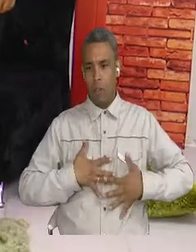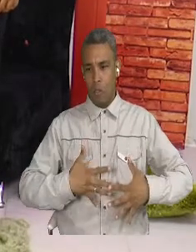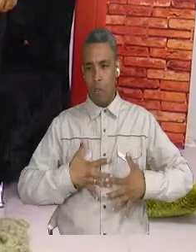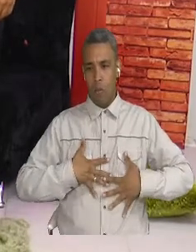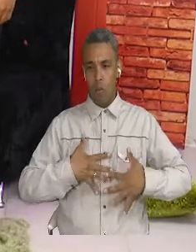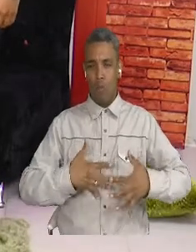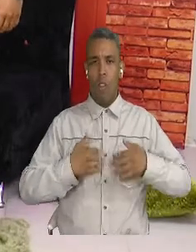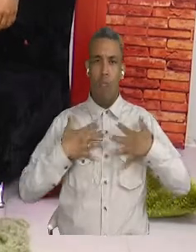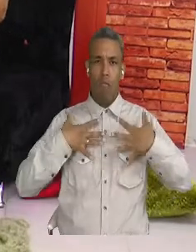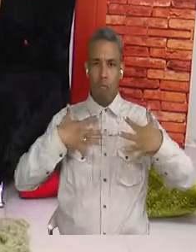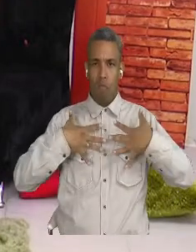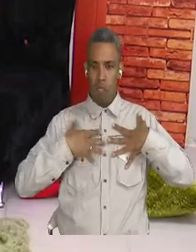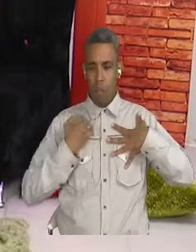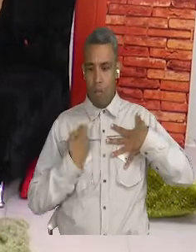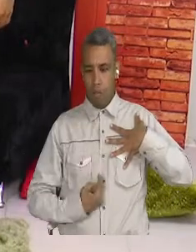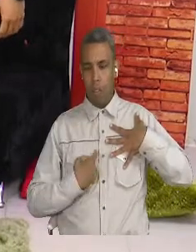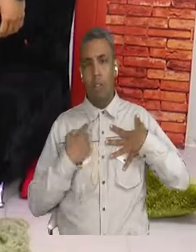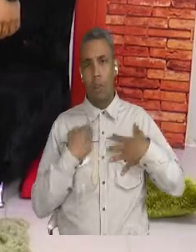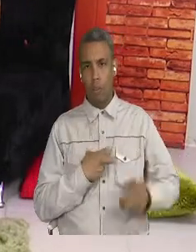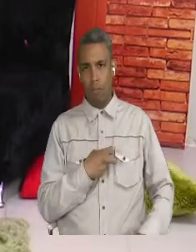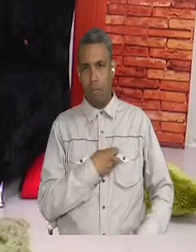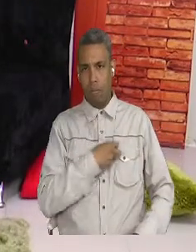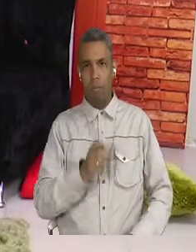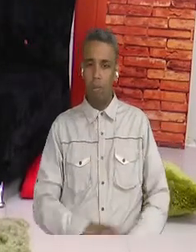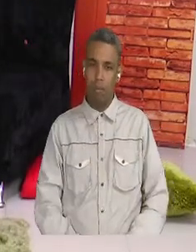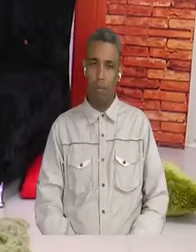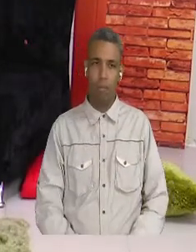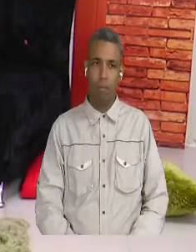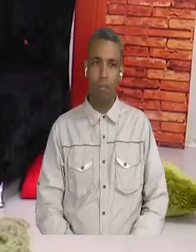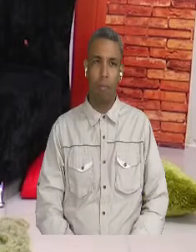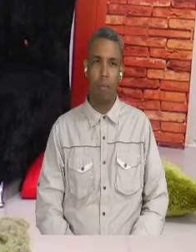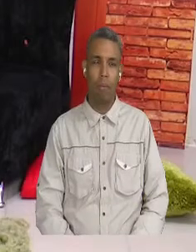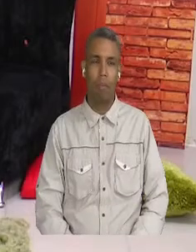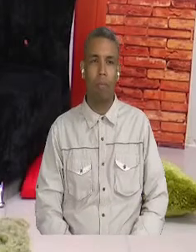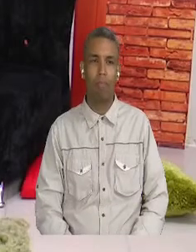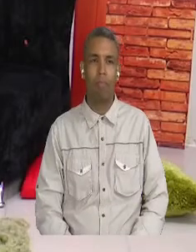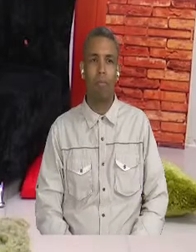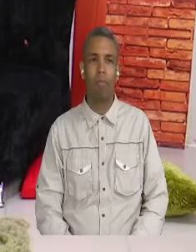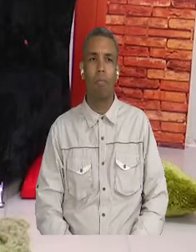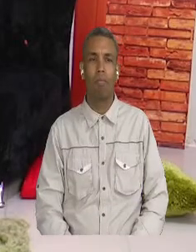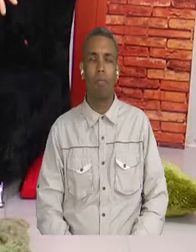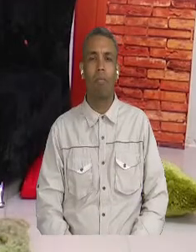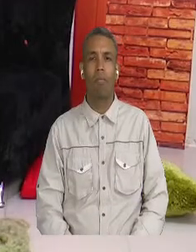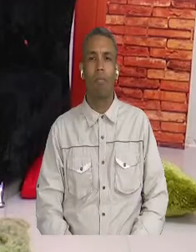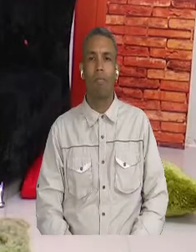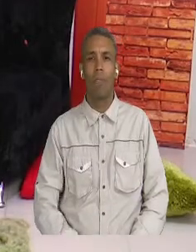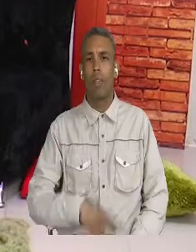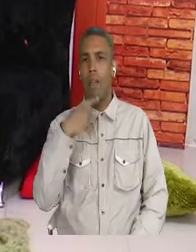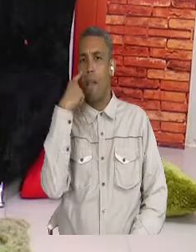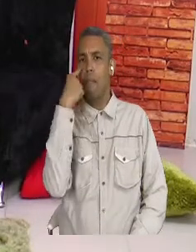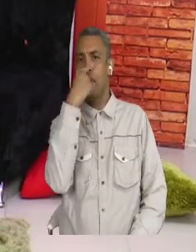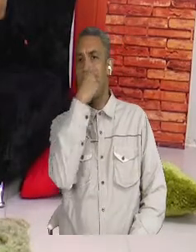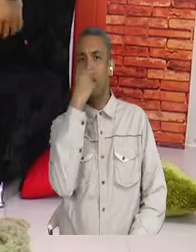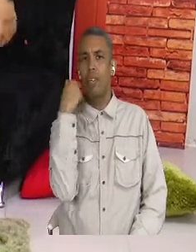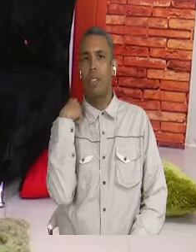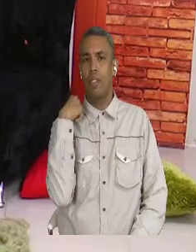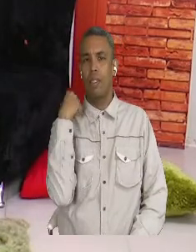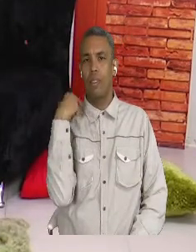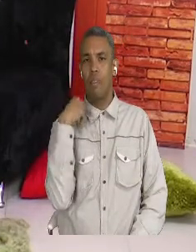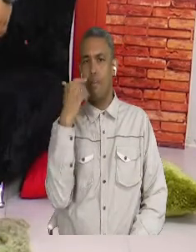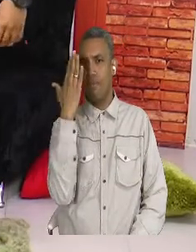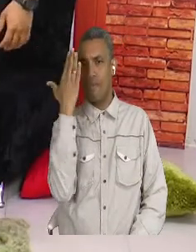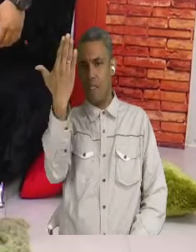primero, separamos los pies a la anchura de la cadera, la espalda está derecha, la mirada siempre está al frente. ¿Listo? Vamos a dar como guía las manos al frente.